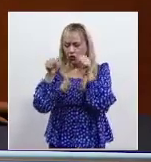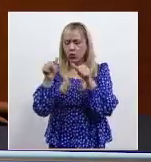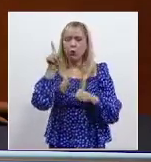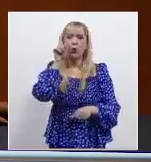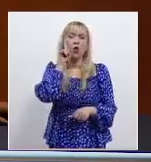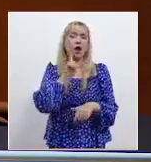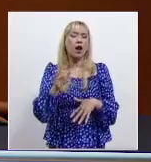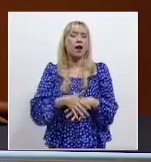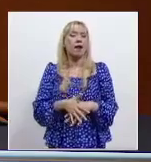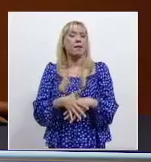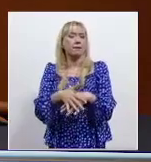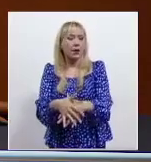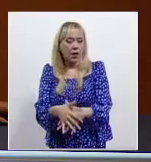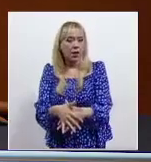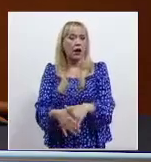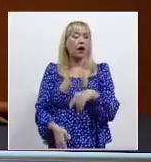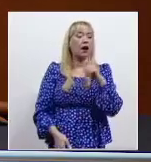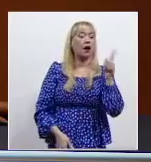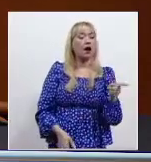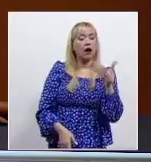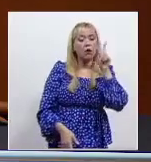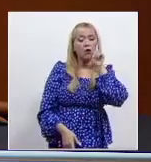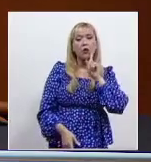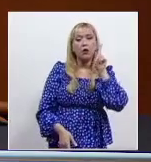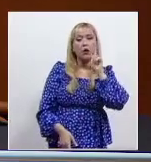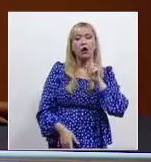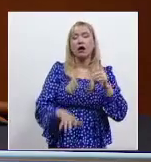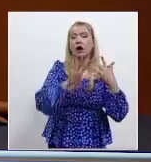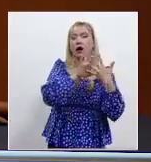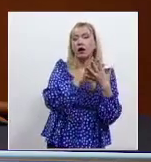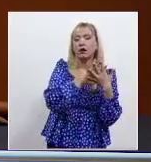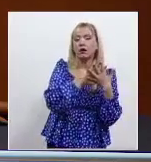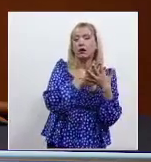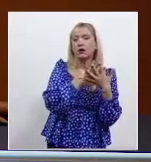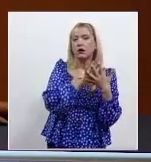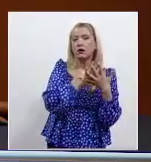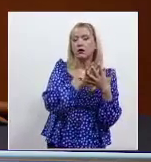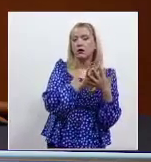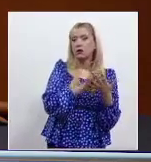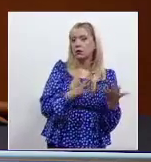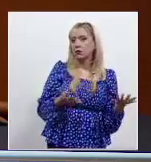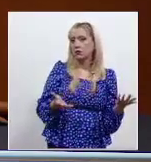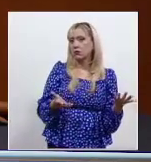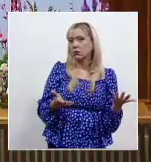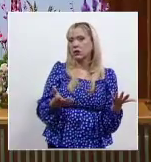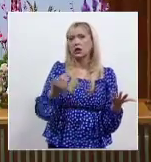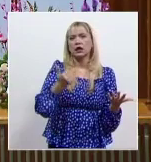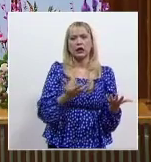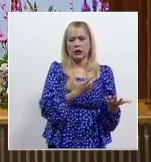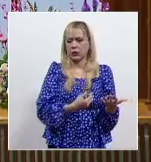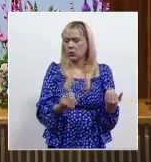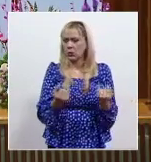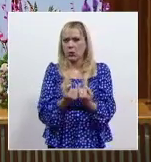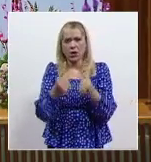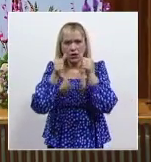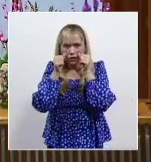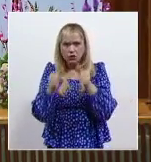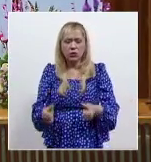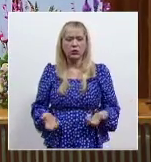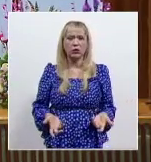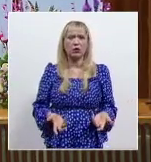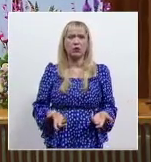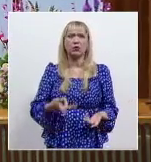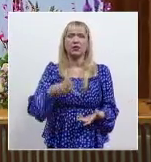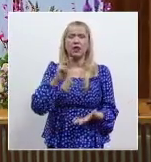mujer embarazada que una mujer que no está recluida. Y para los hijos es lo mismo, pero lo cierto es que todavía